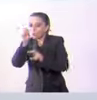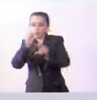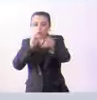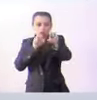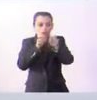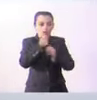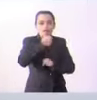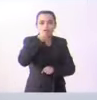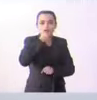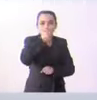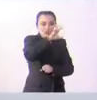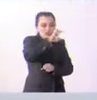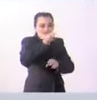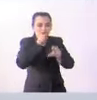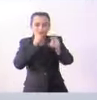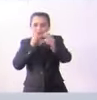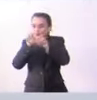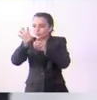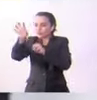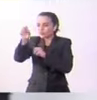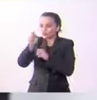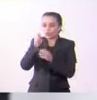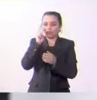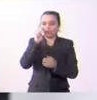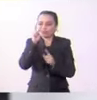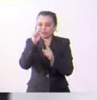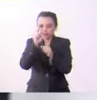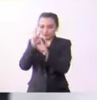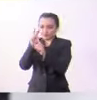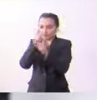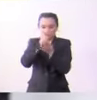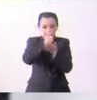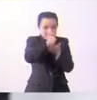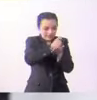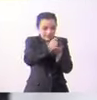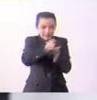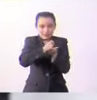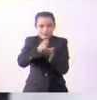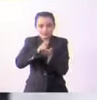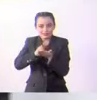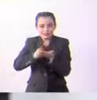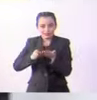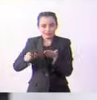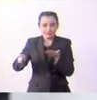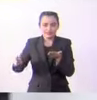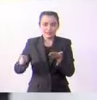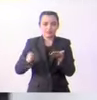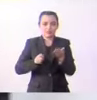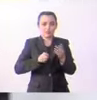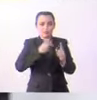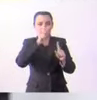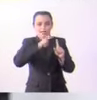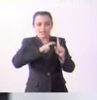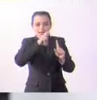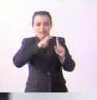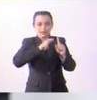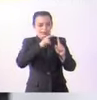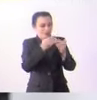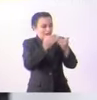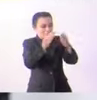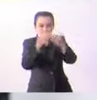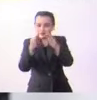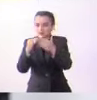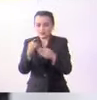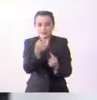urbana, observaban, escribían, caracterizaban personajes a partir de todo lo que observaban. Estos